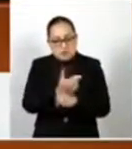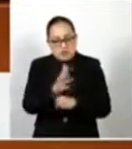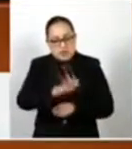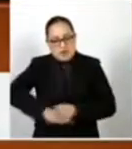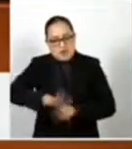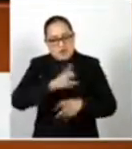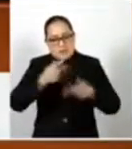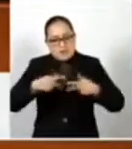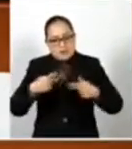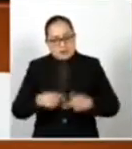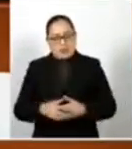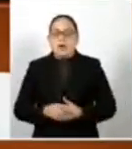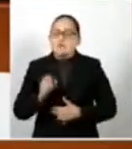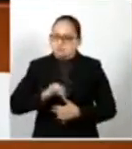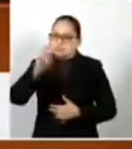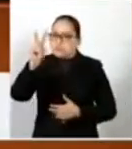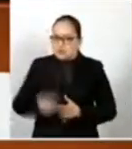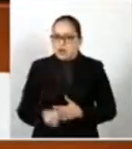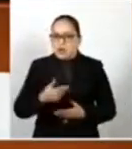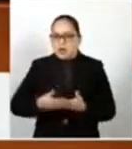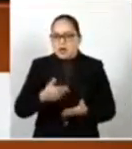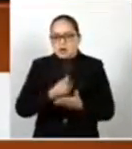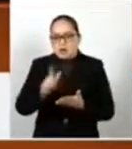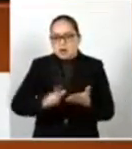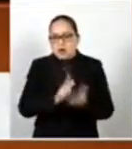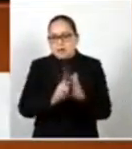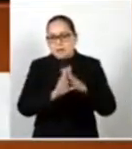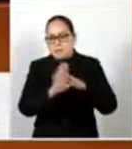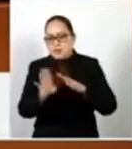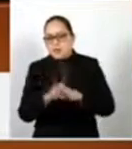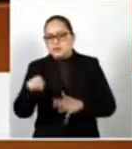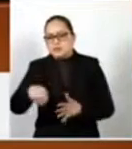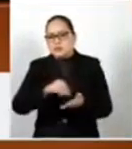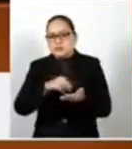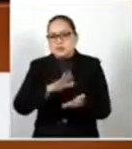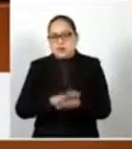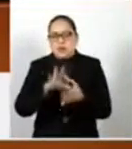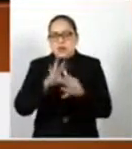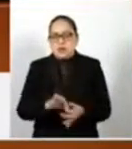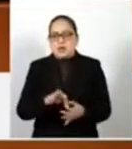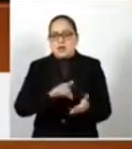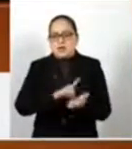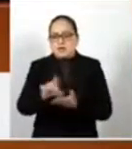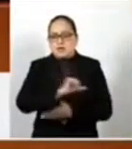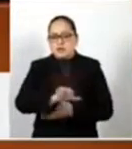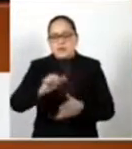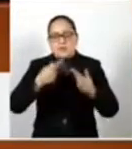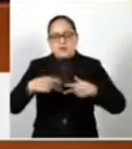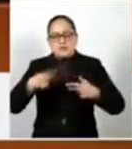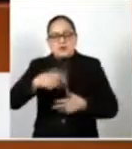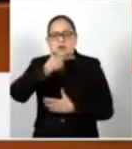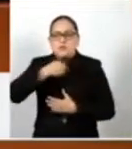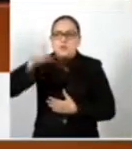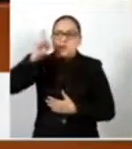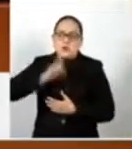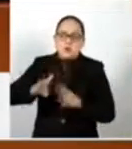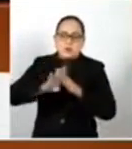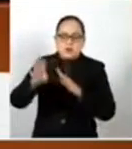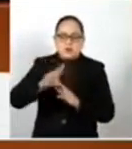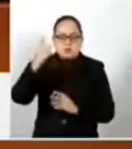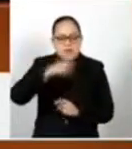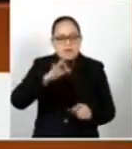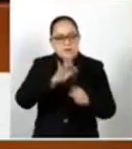Pública. Es cierto que la Ley de Migración establece ya el derecho de las y los migrantes para recibir una